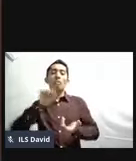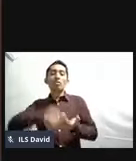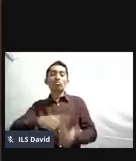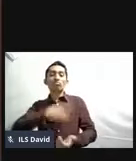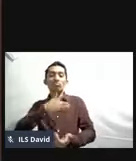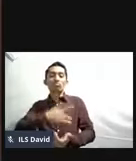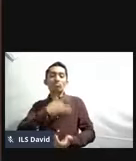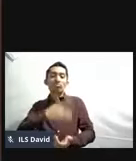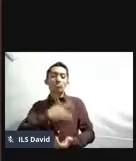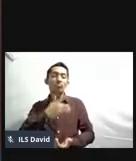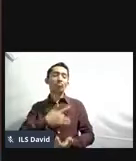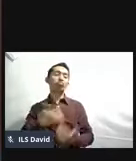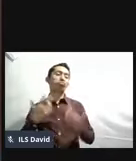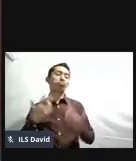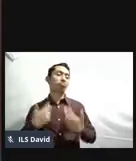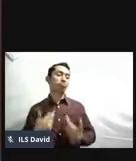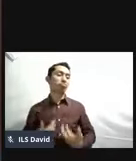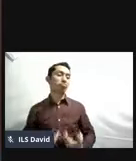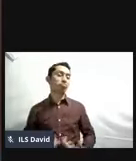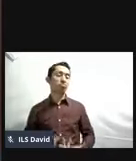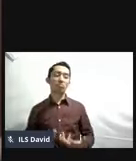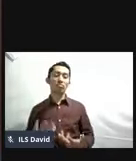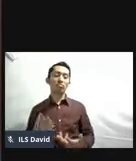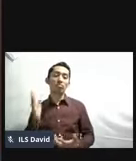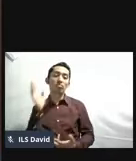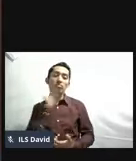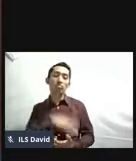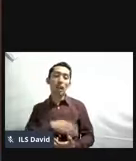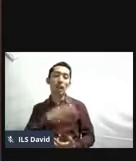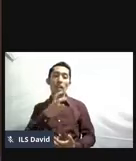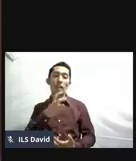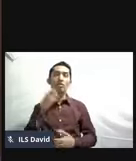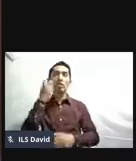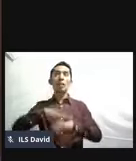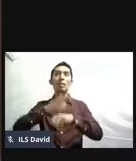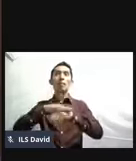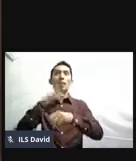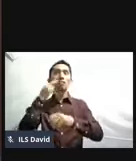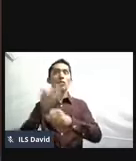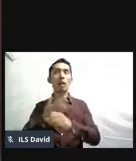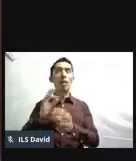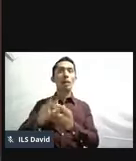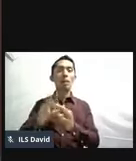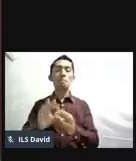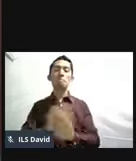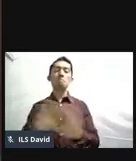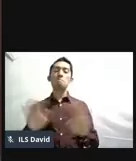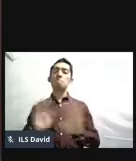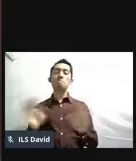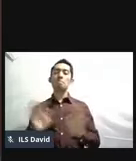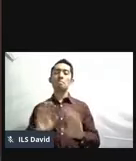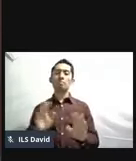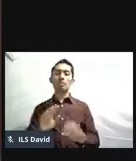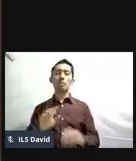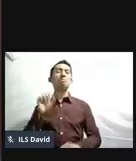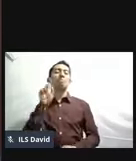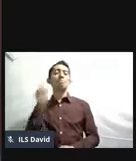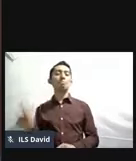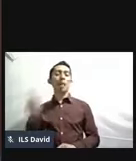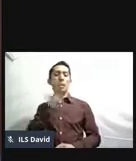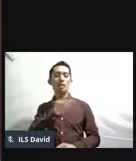esa desmoralización. Lo mismo pasa, por ejemplo, cuando ya estamos mayores y